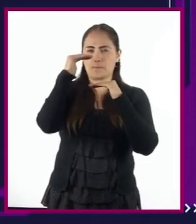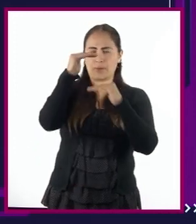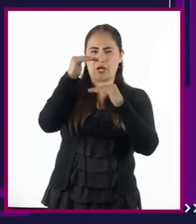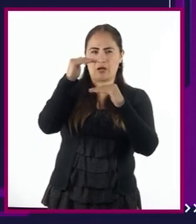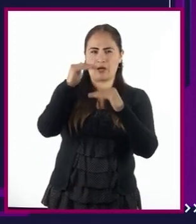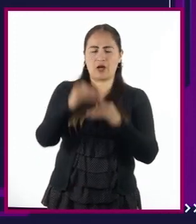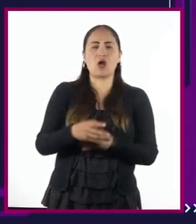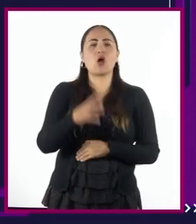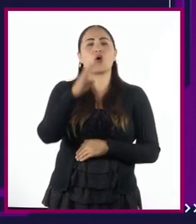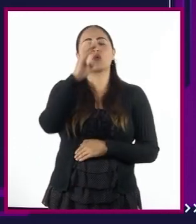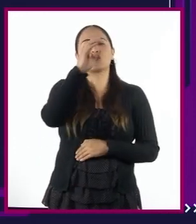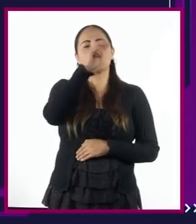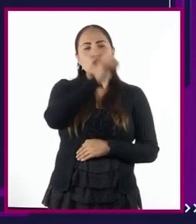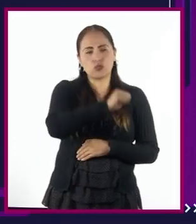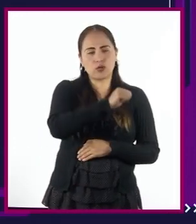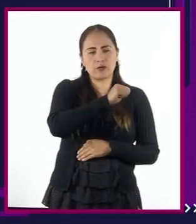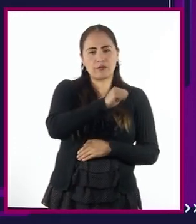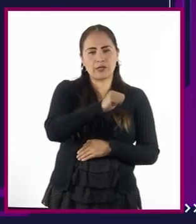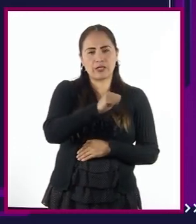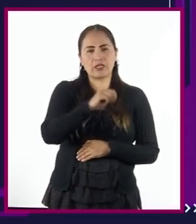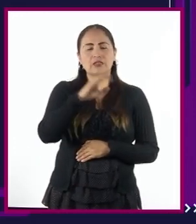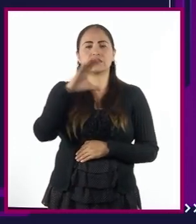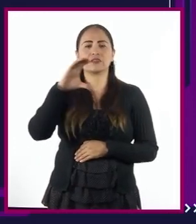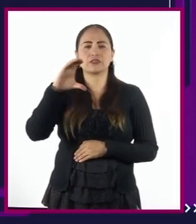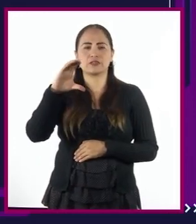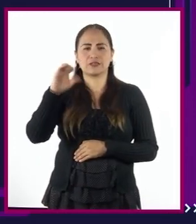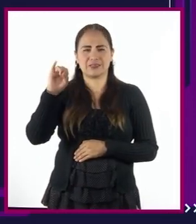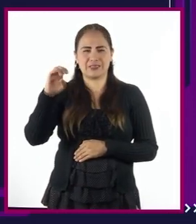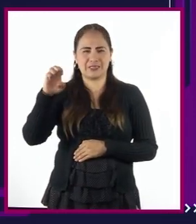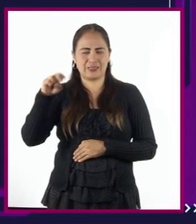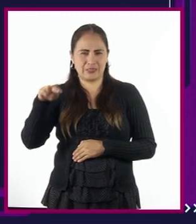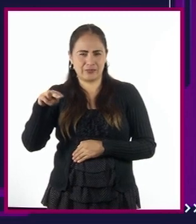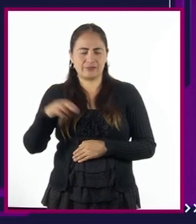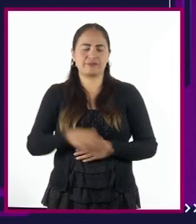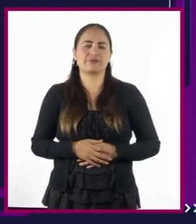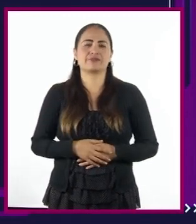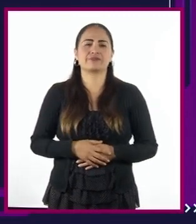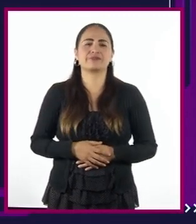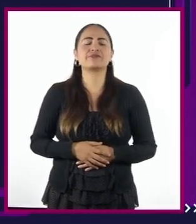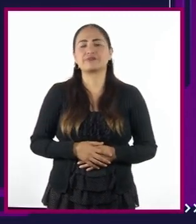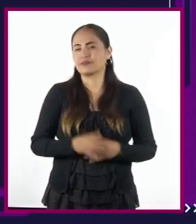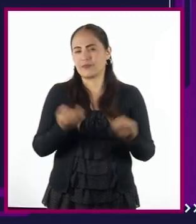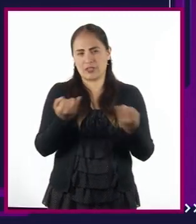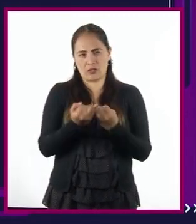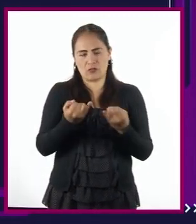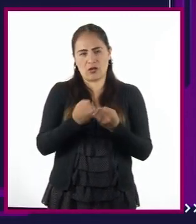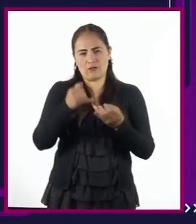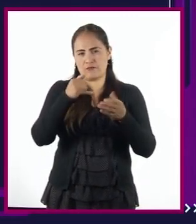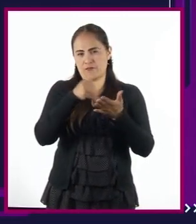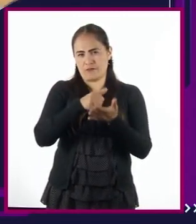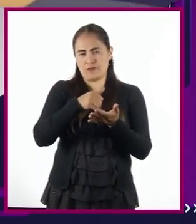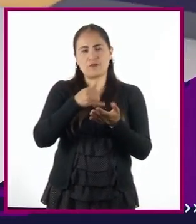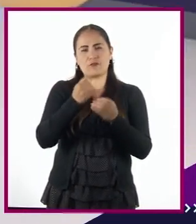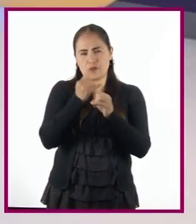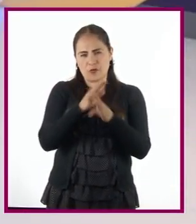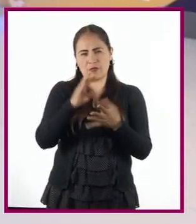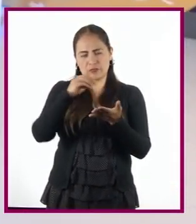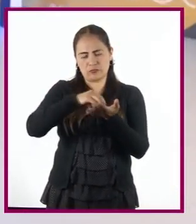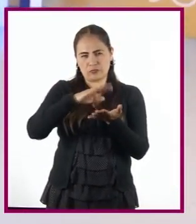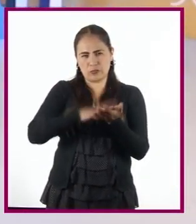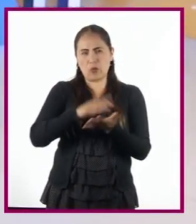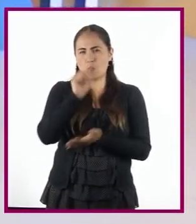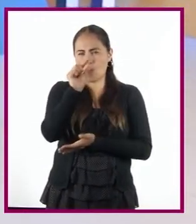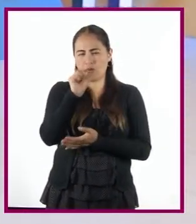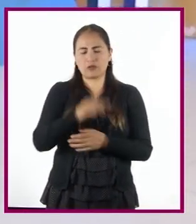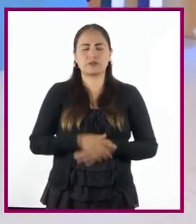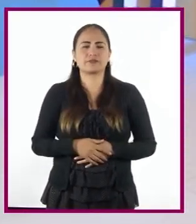9 centenas de bacterias en el cultivo y son pocos datos los que vamos a registrar. Para